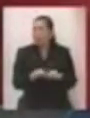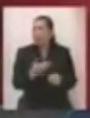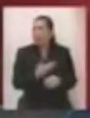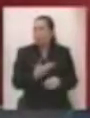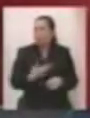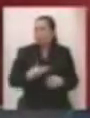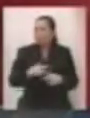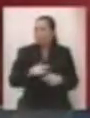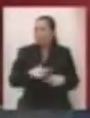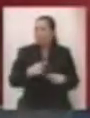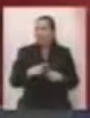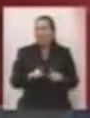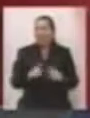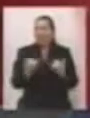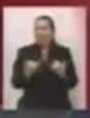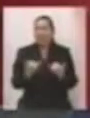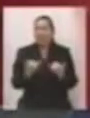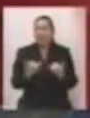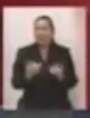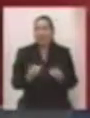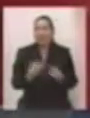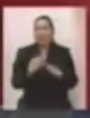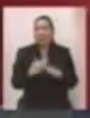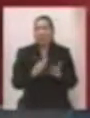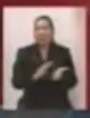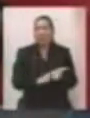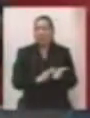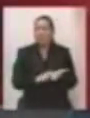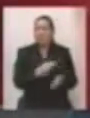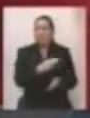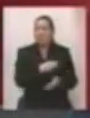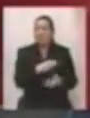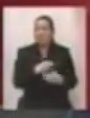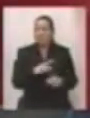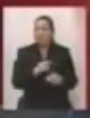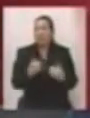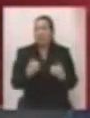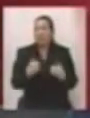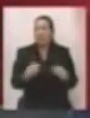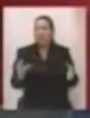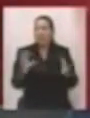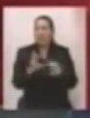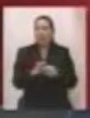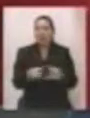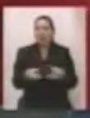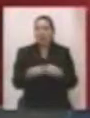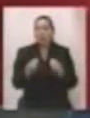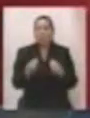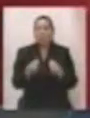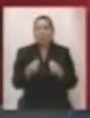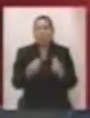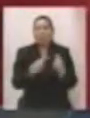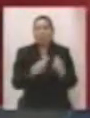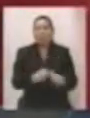gobiernos regionales, locales, pero yo creo que aquí tanto la Defensoría del Pueblo y el Ministerio Público tienen que estar involucrados en la comisión, porque